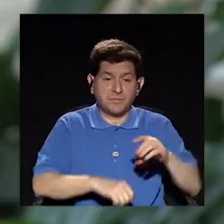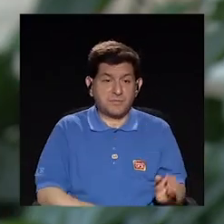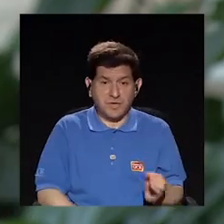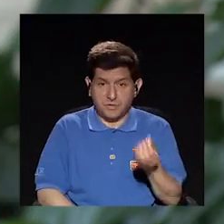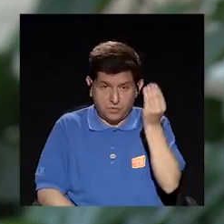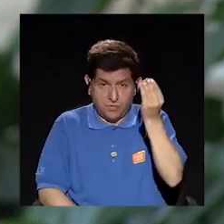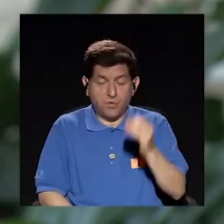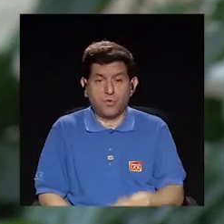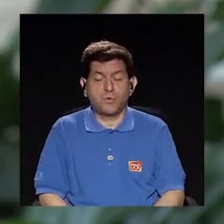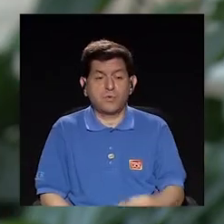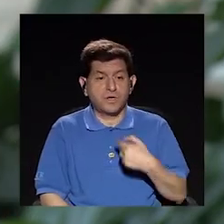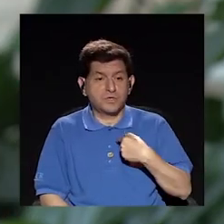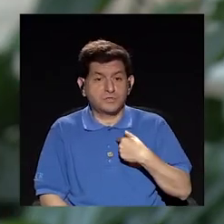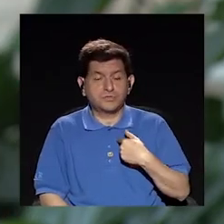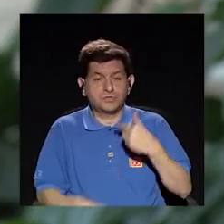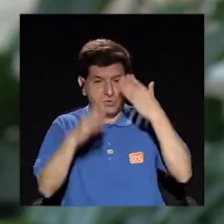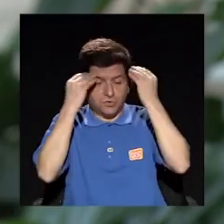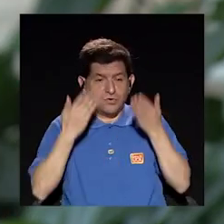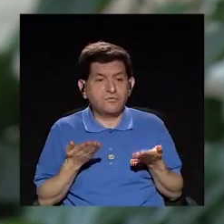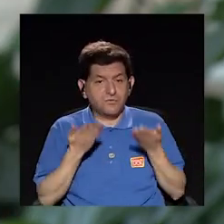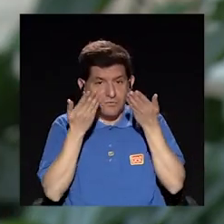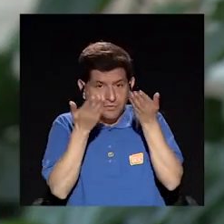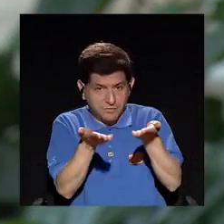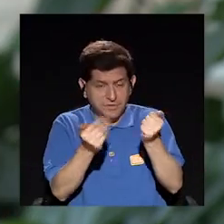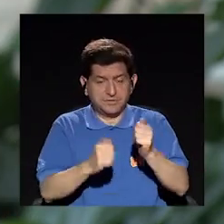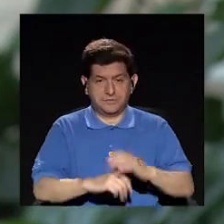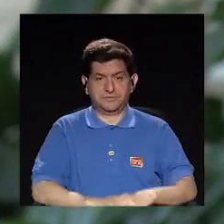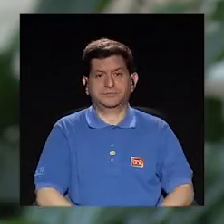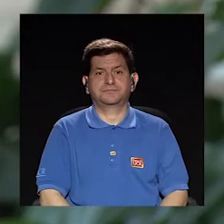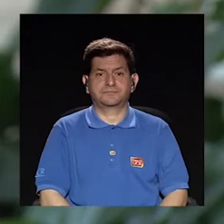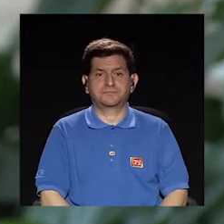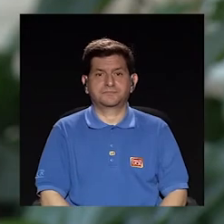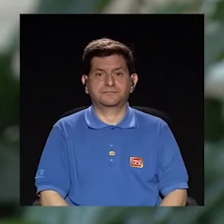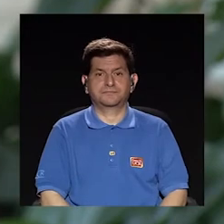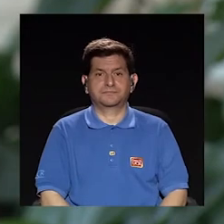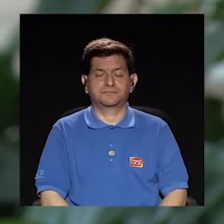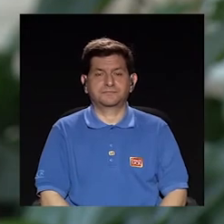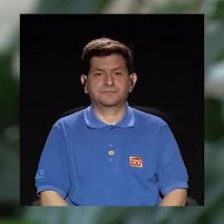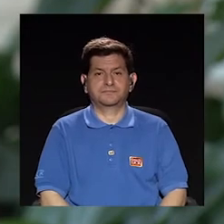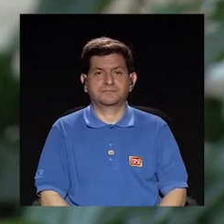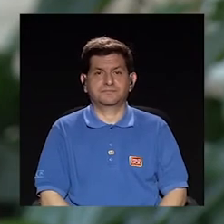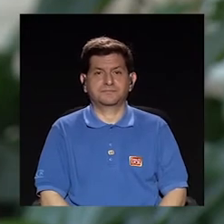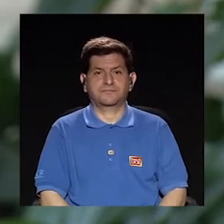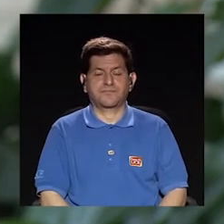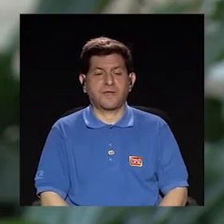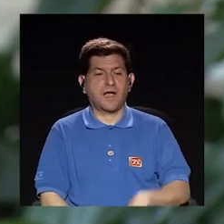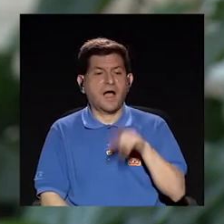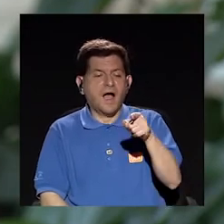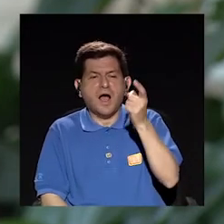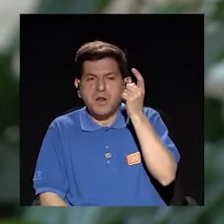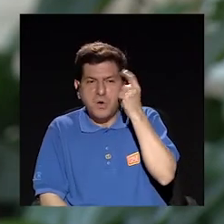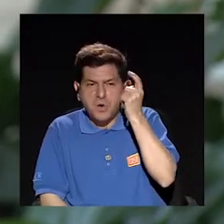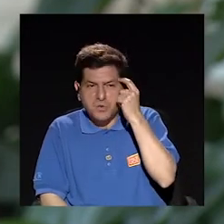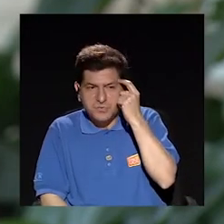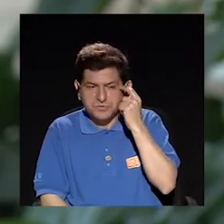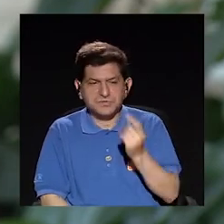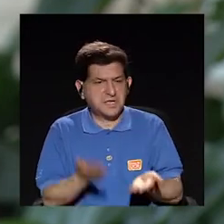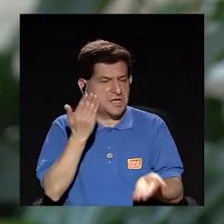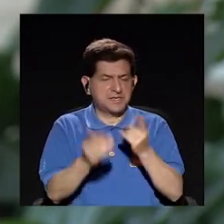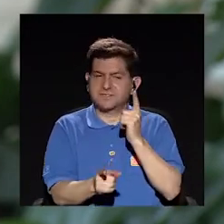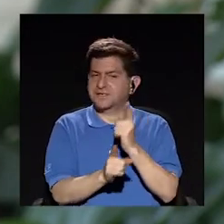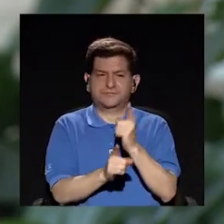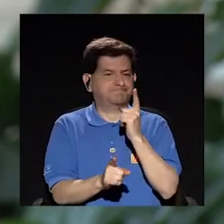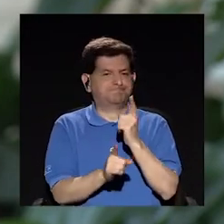el joven hace, yo brindo información. Entonces, yo le puedo decir, mira, eso que vos pensás no